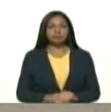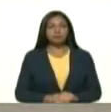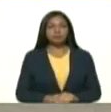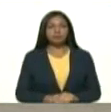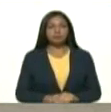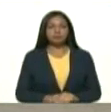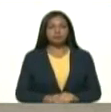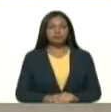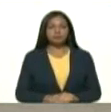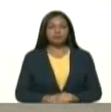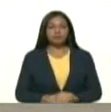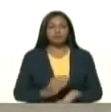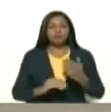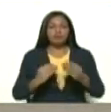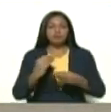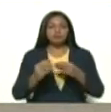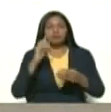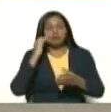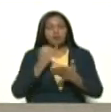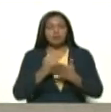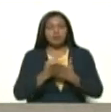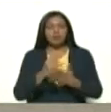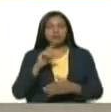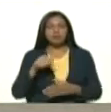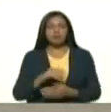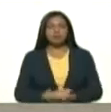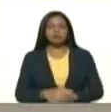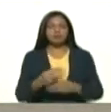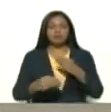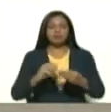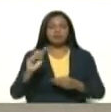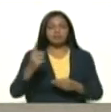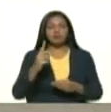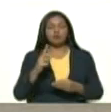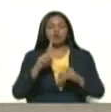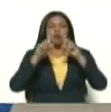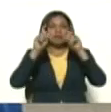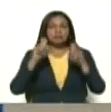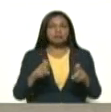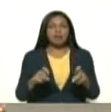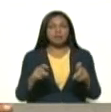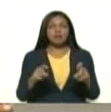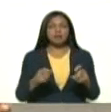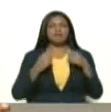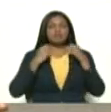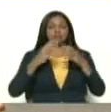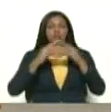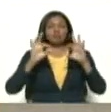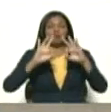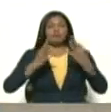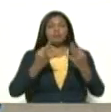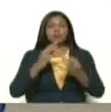Y vamos a hacer la prueba. Se hace primero los exámenes físicos a toda la familia.